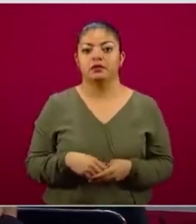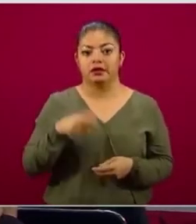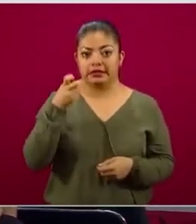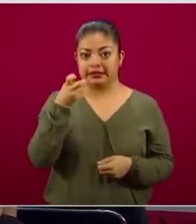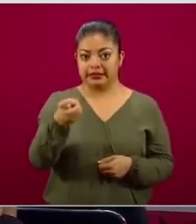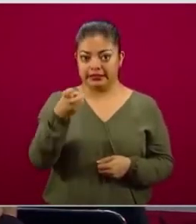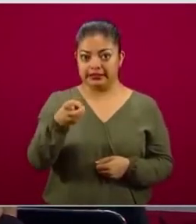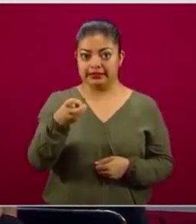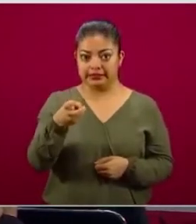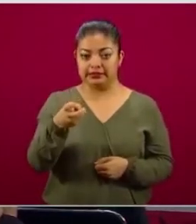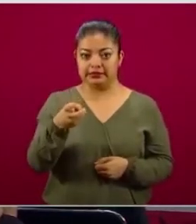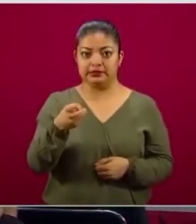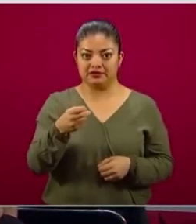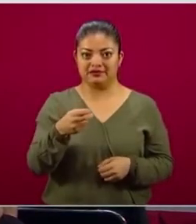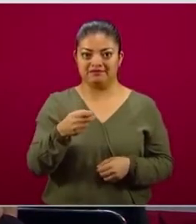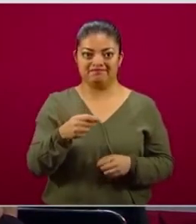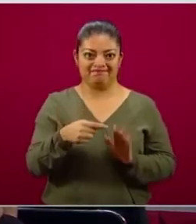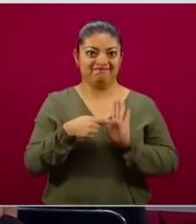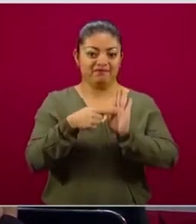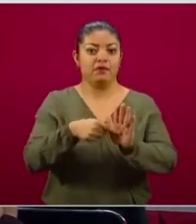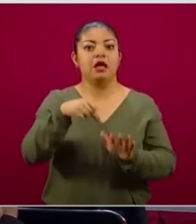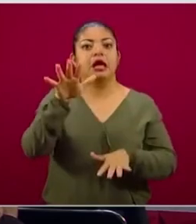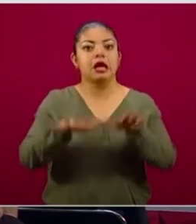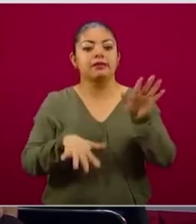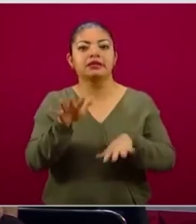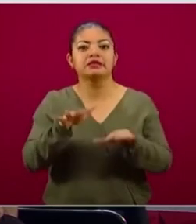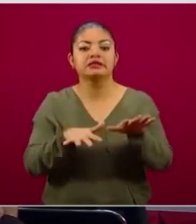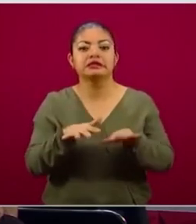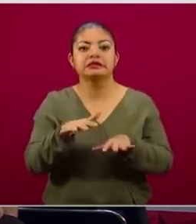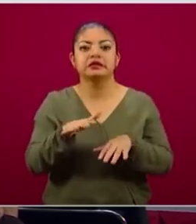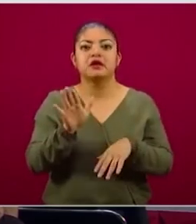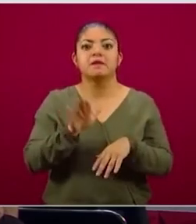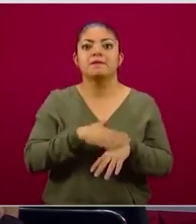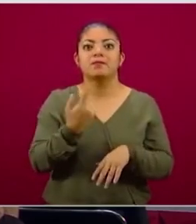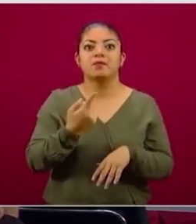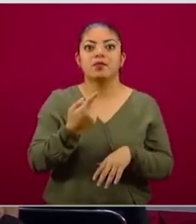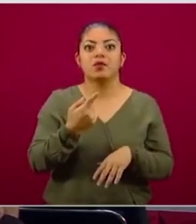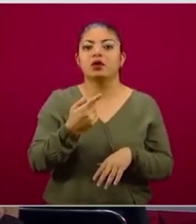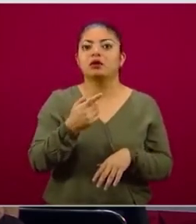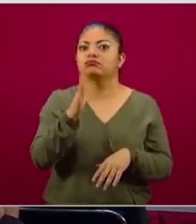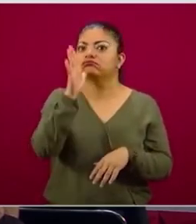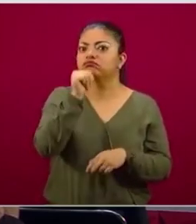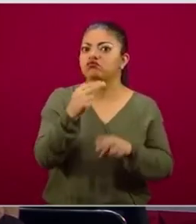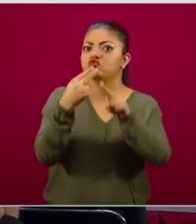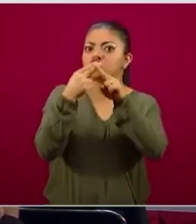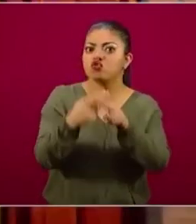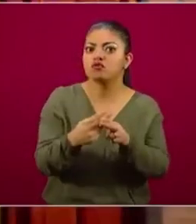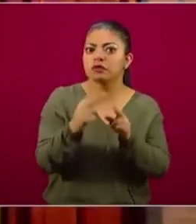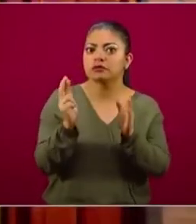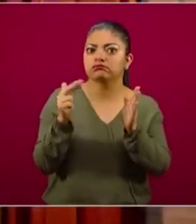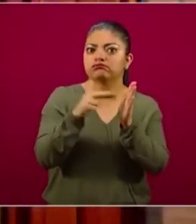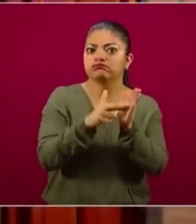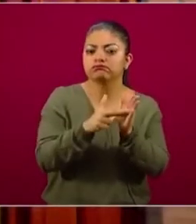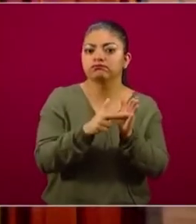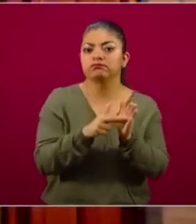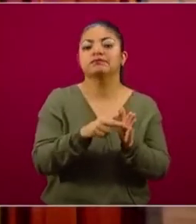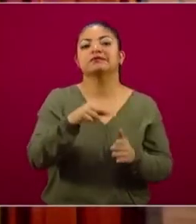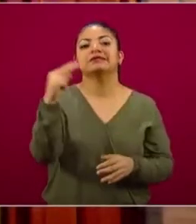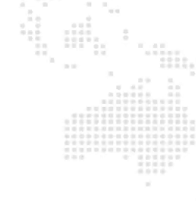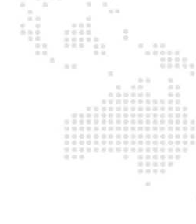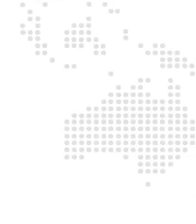elementos que a veces pueden imposibilitar completar todo un registro es contar con una cuenta